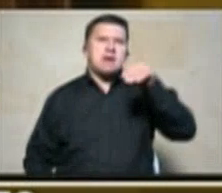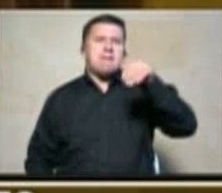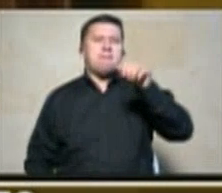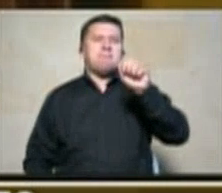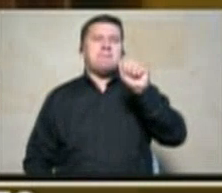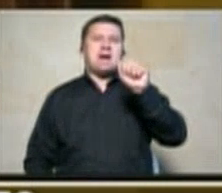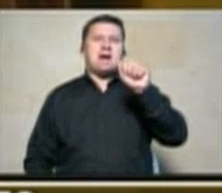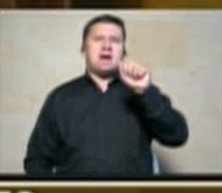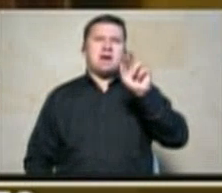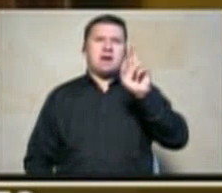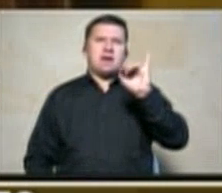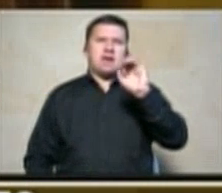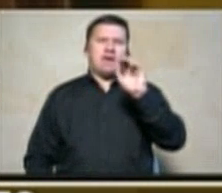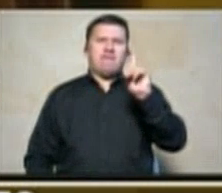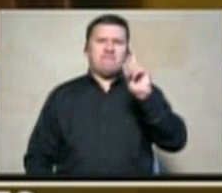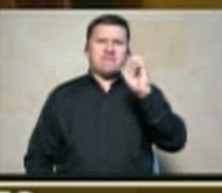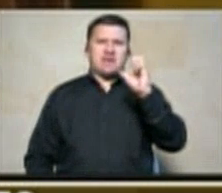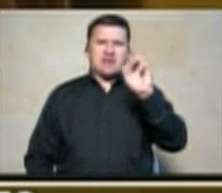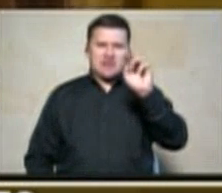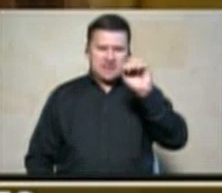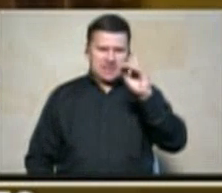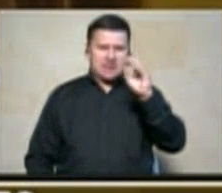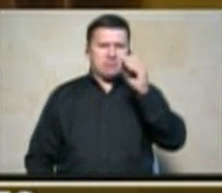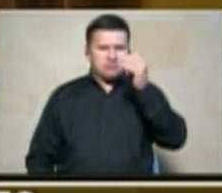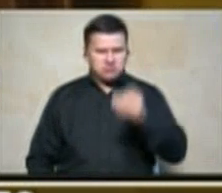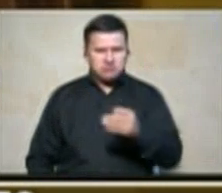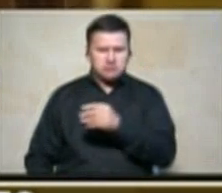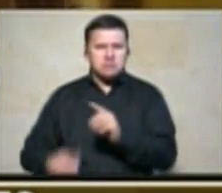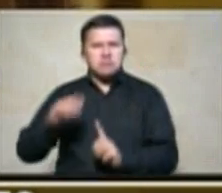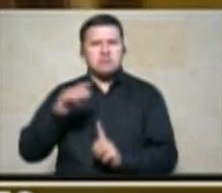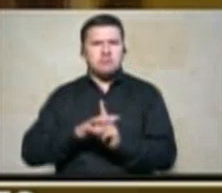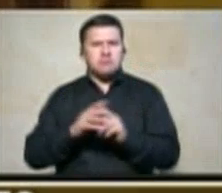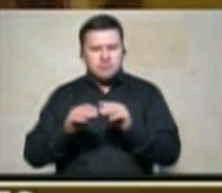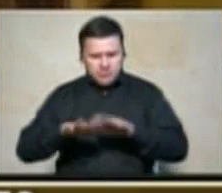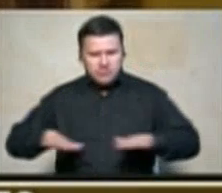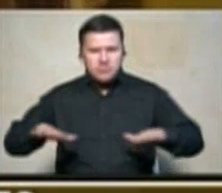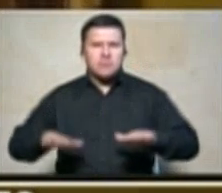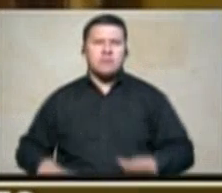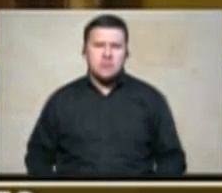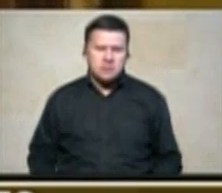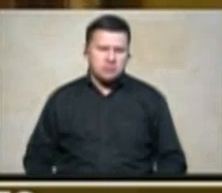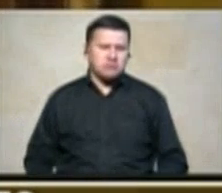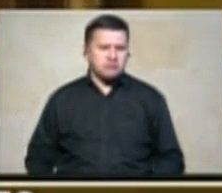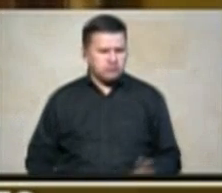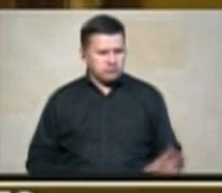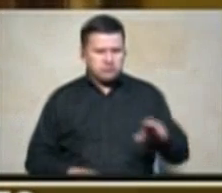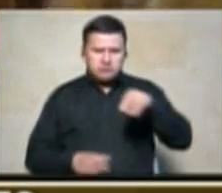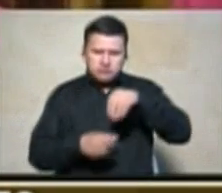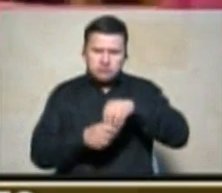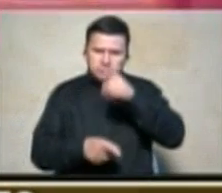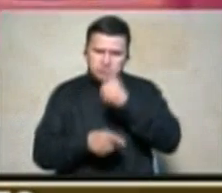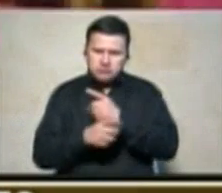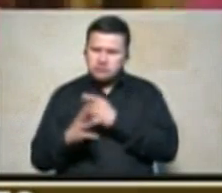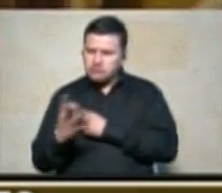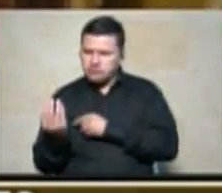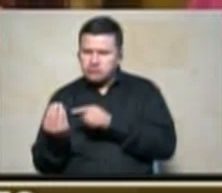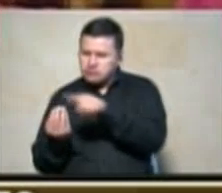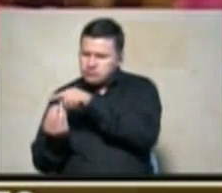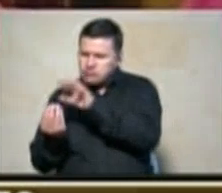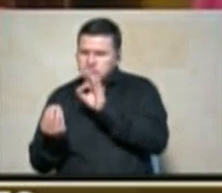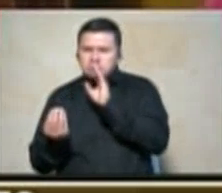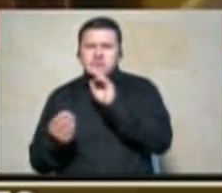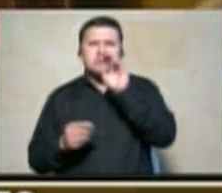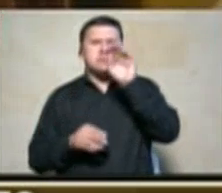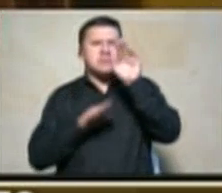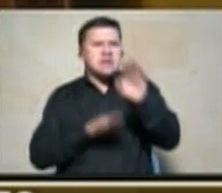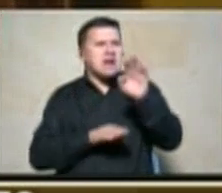de una comisión que esté integrada por varios representantes de los diferentes partidos